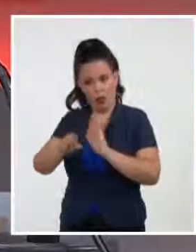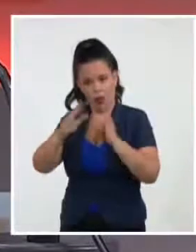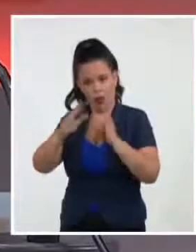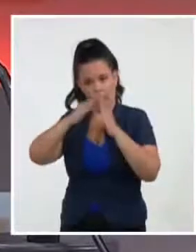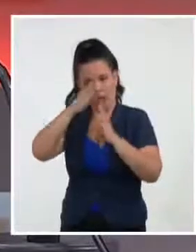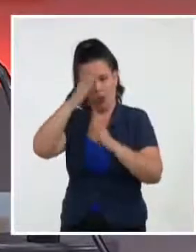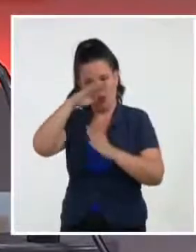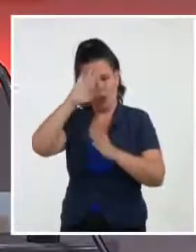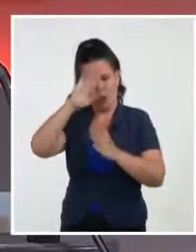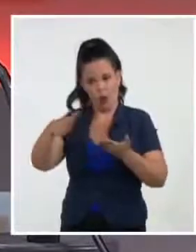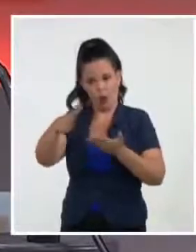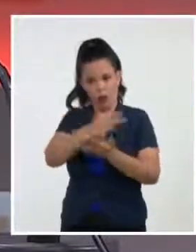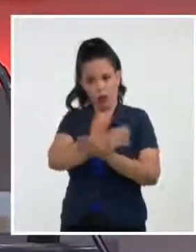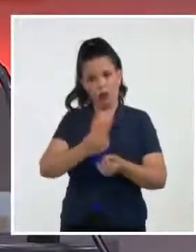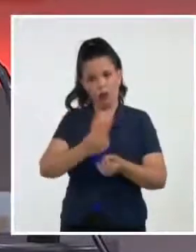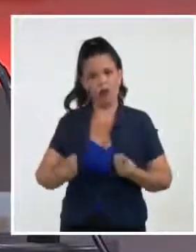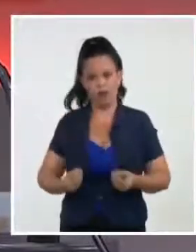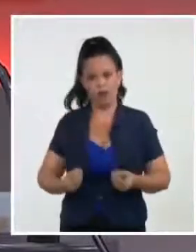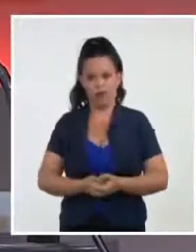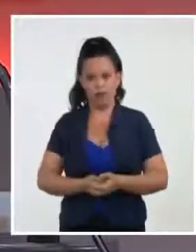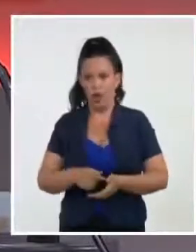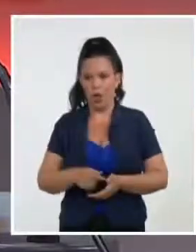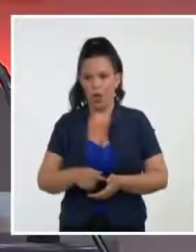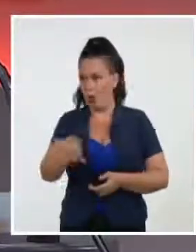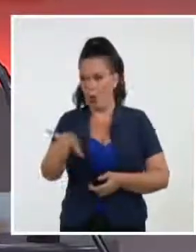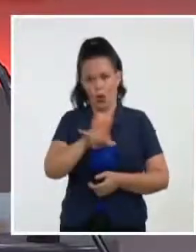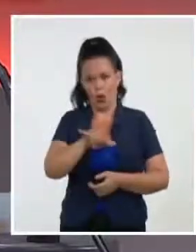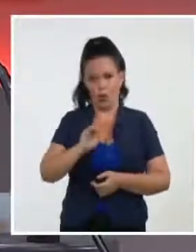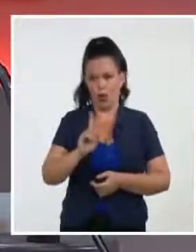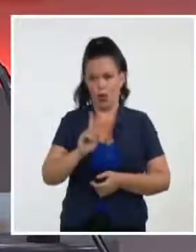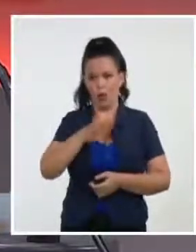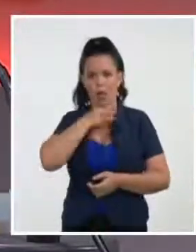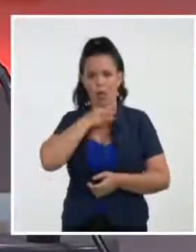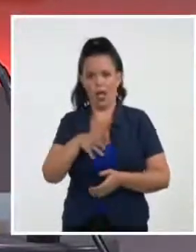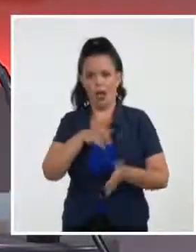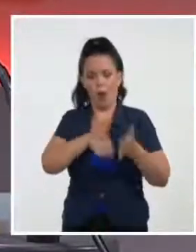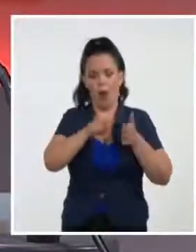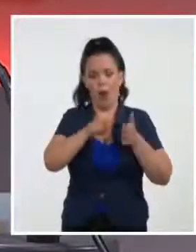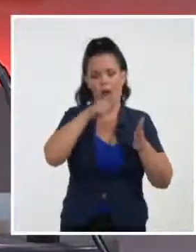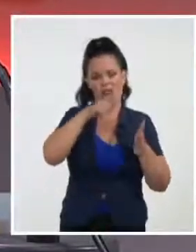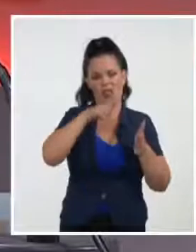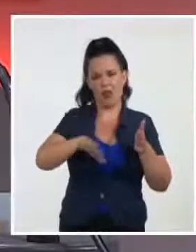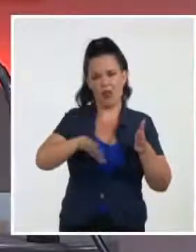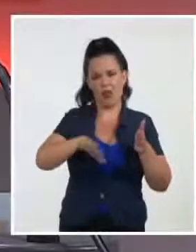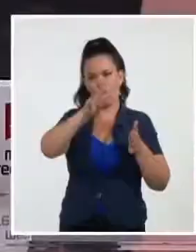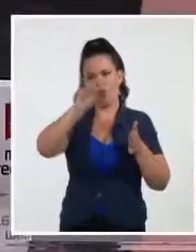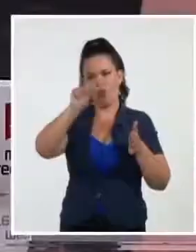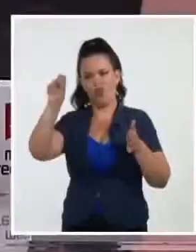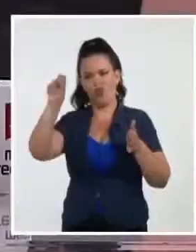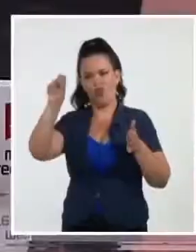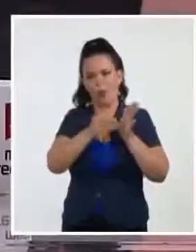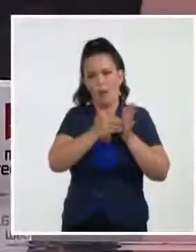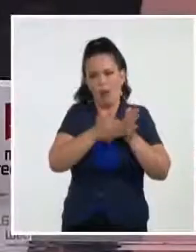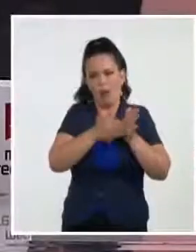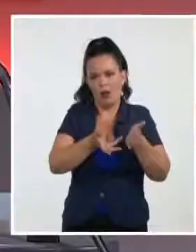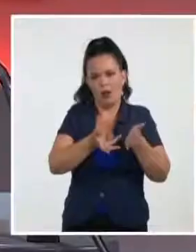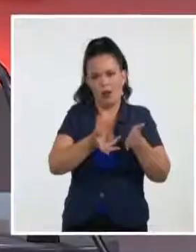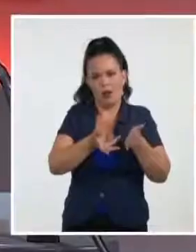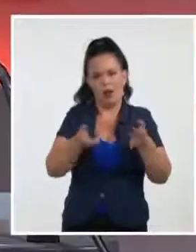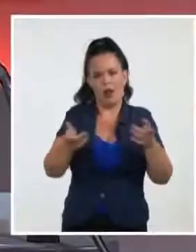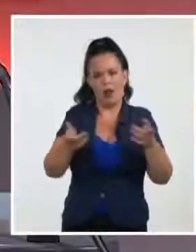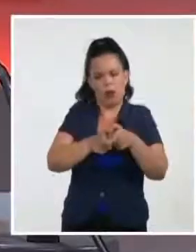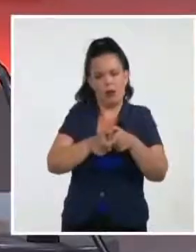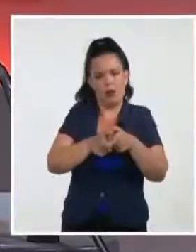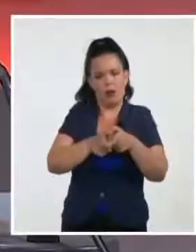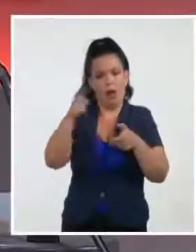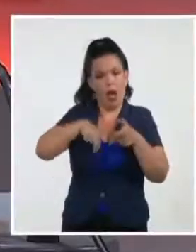hace cada año un programa de vacunación, que son 200.000 personas, en fin, en niños, jóvenes. Es un proceso inédito para el país. Entonces, para el país, incluso